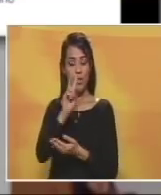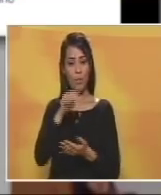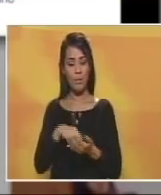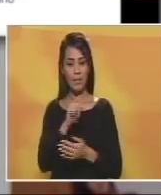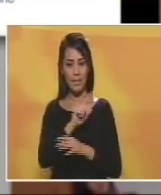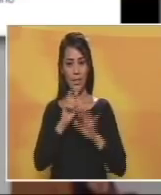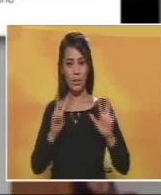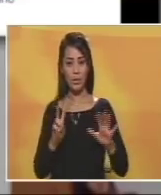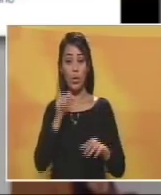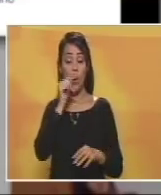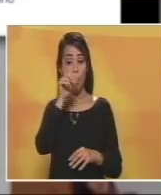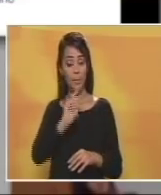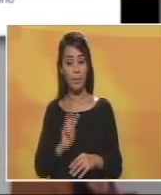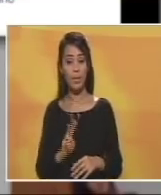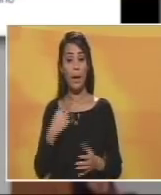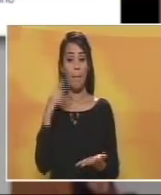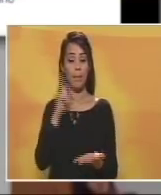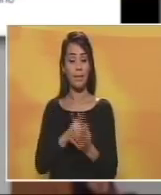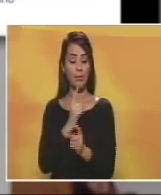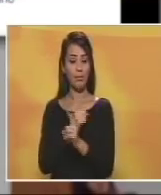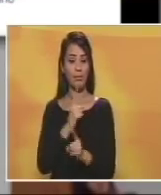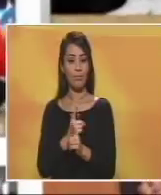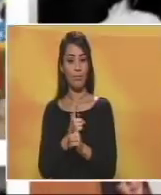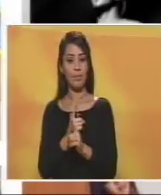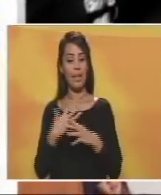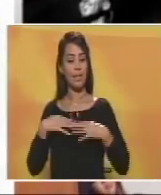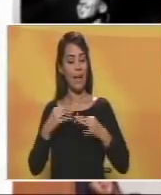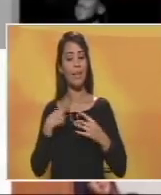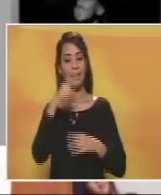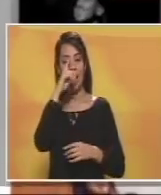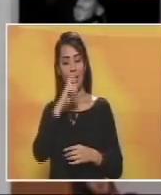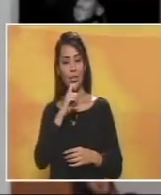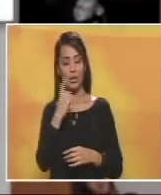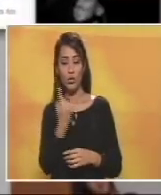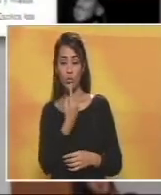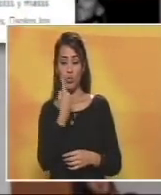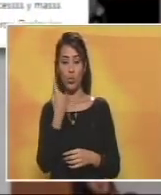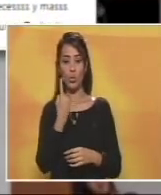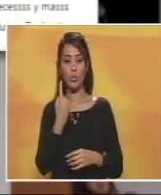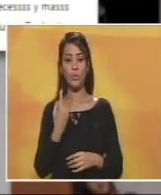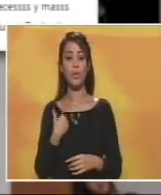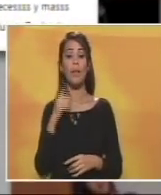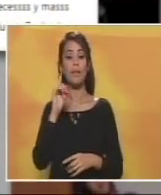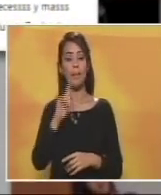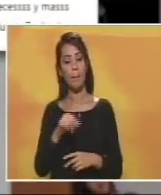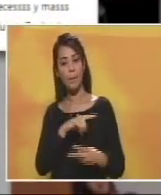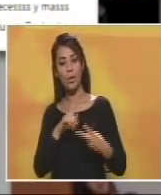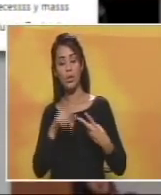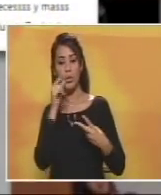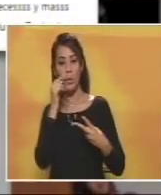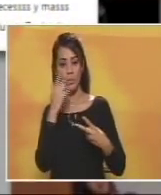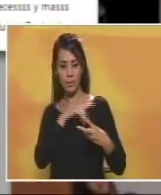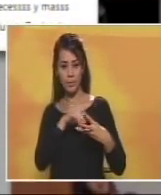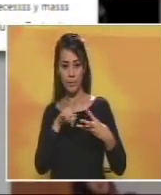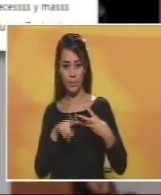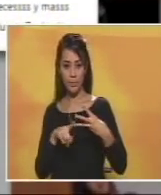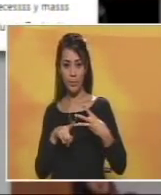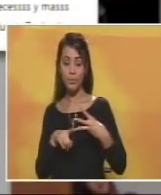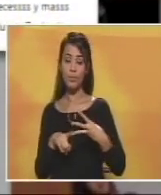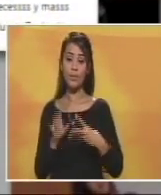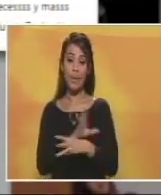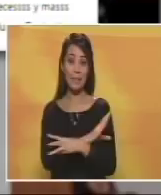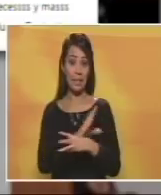El venezolano competirá en la categoría Artista Tropical del Año Solista, en la cual también se encuentran Marc Anthony, Prince Royce y Romeo